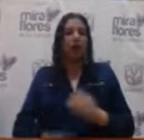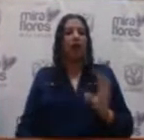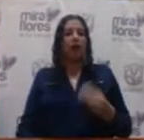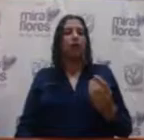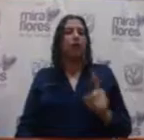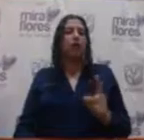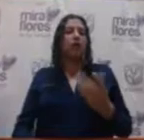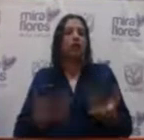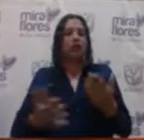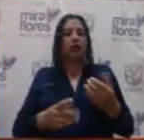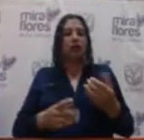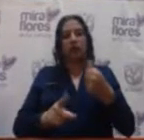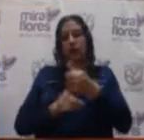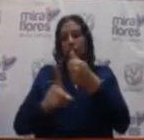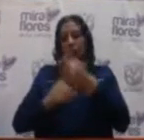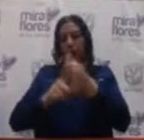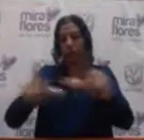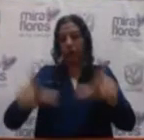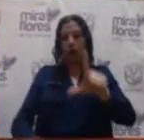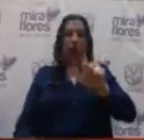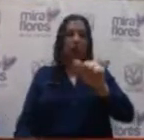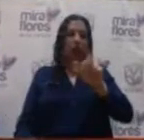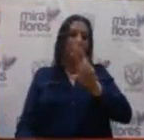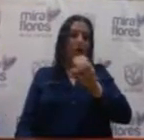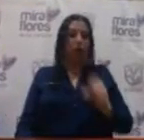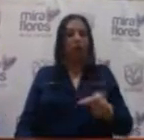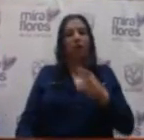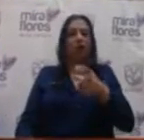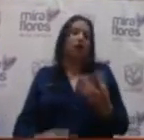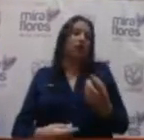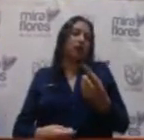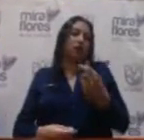repente el propio Larcomar, que se ve beneficiado con esto,